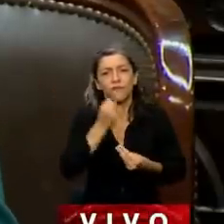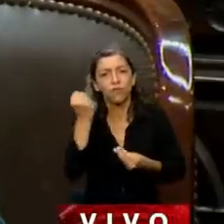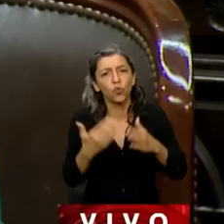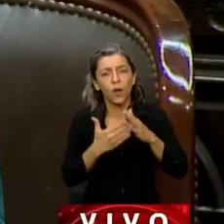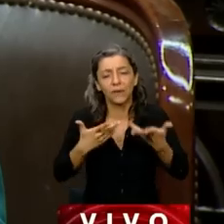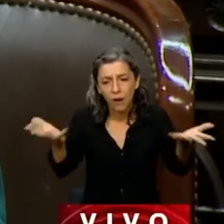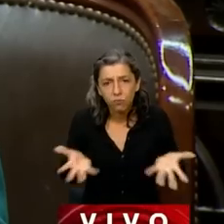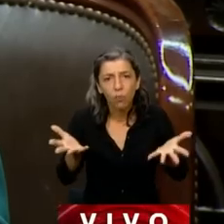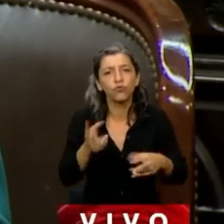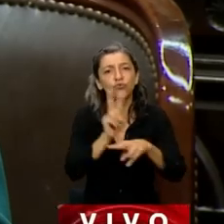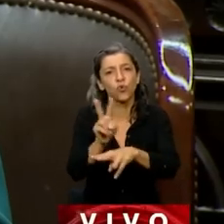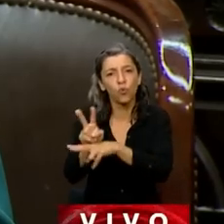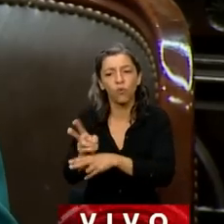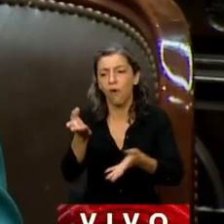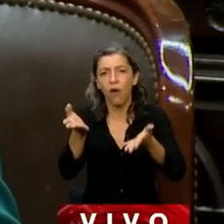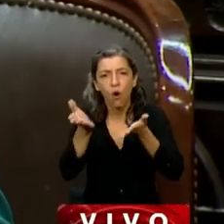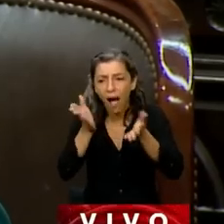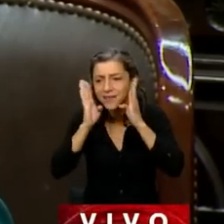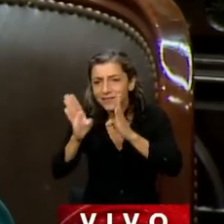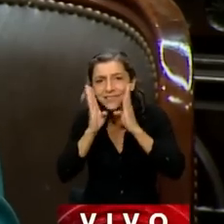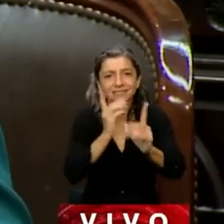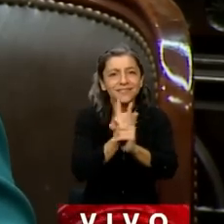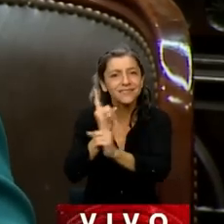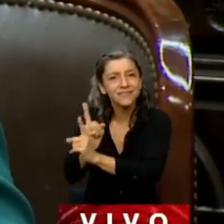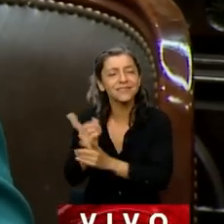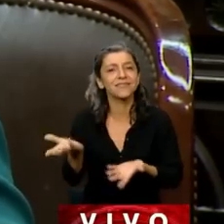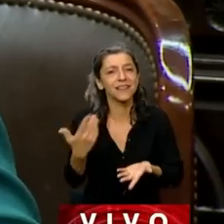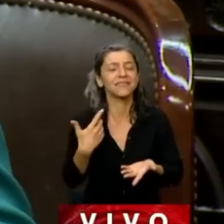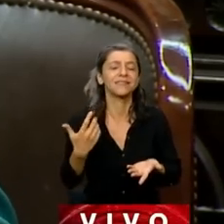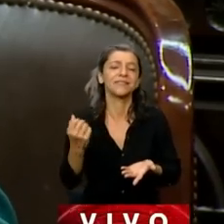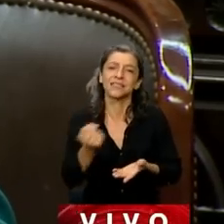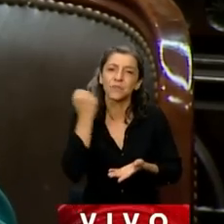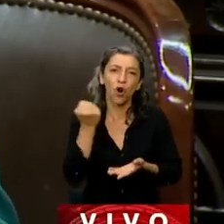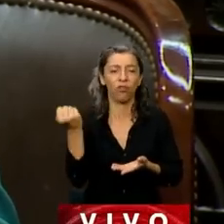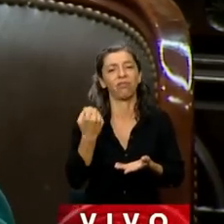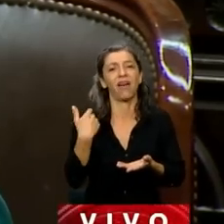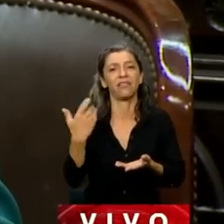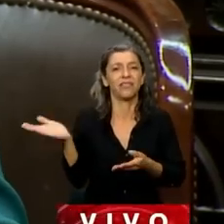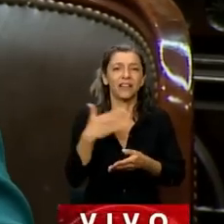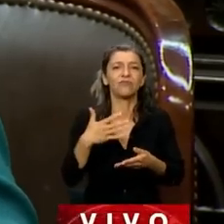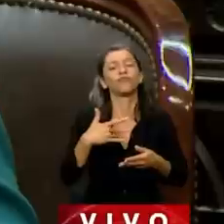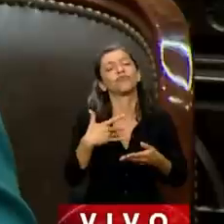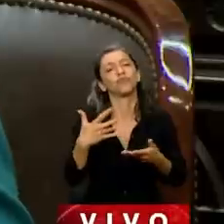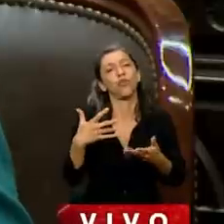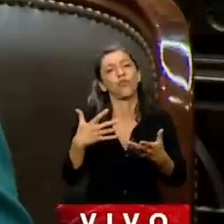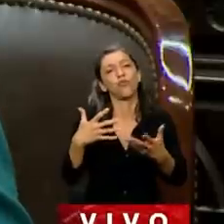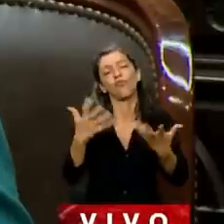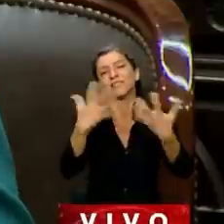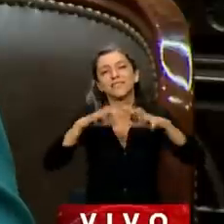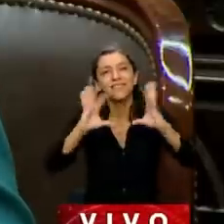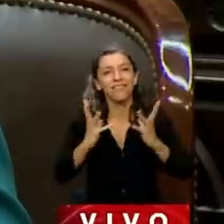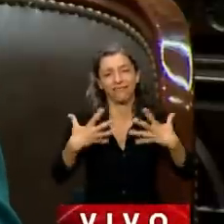salud, en la asistencia, en los distintos niveles, como en la gestión junto a los integrantes de las otras profesiones de